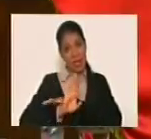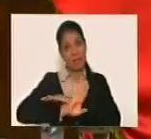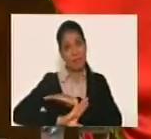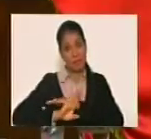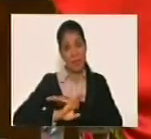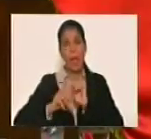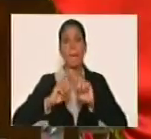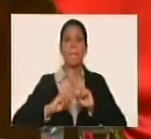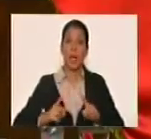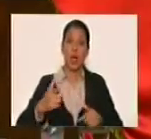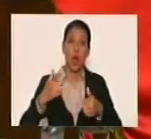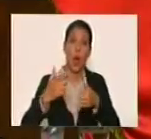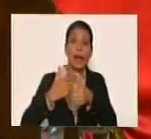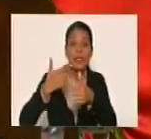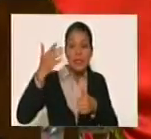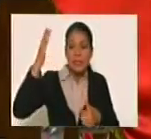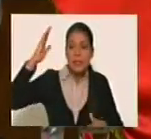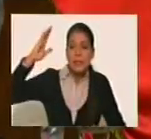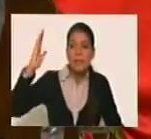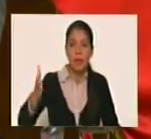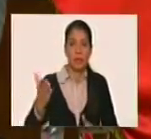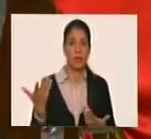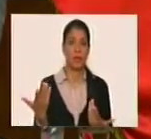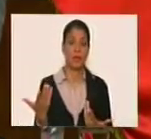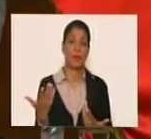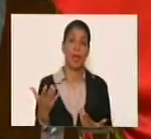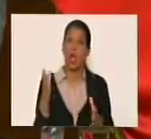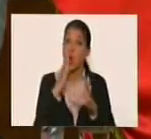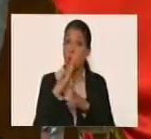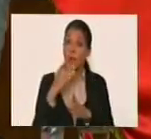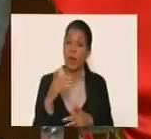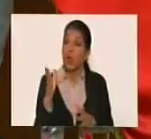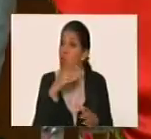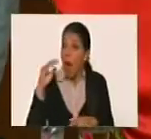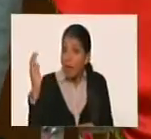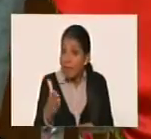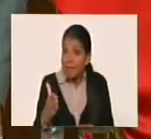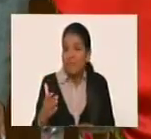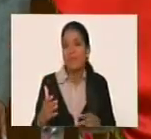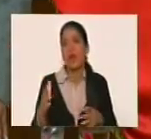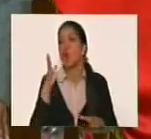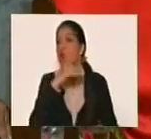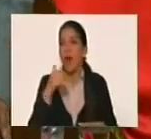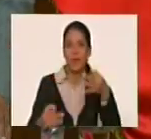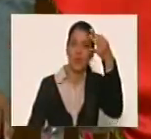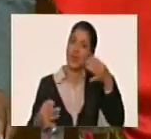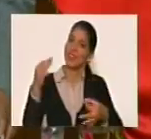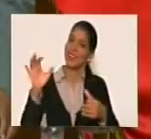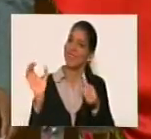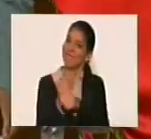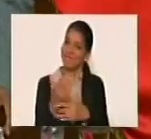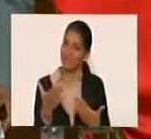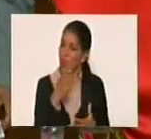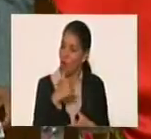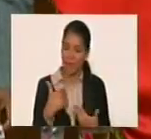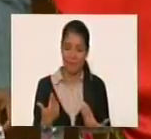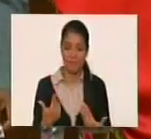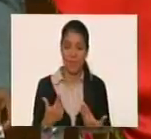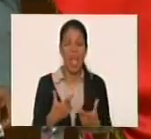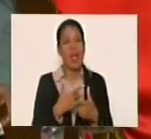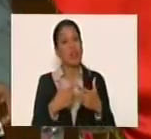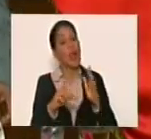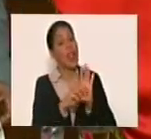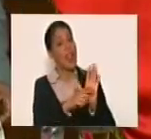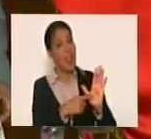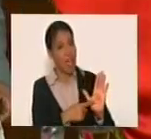haber sanción porque si no, es impunidad. De manera que nosotros debemos sentirnos orgullosos